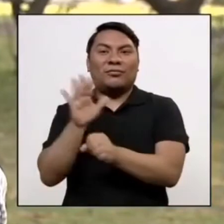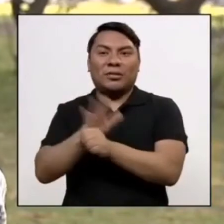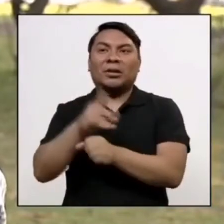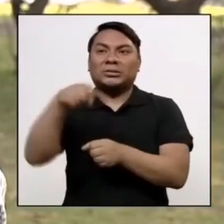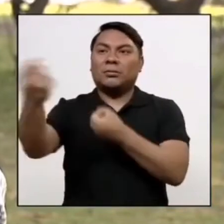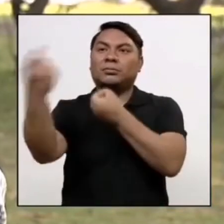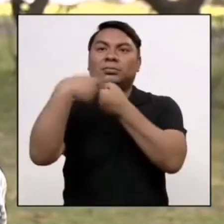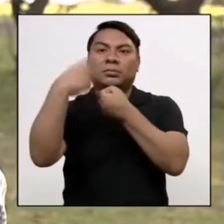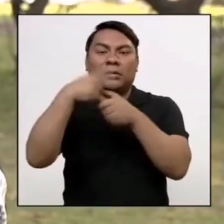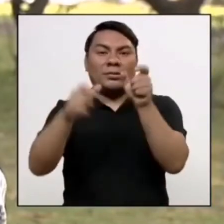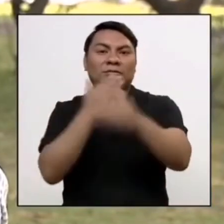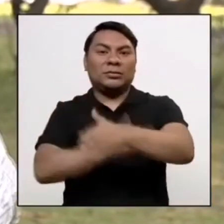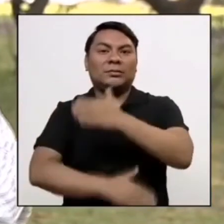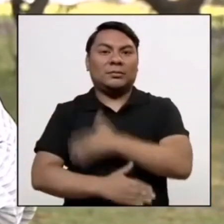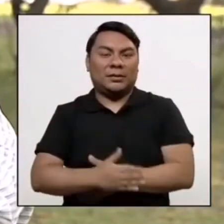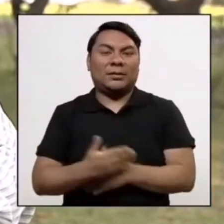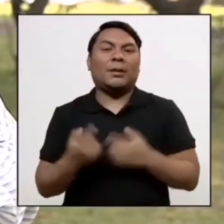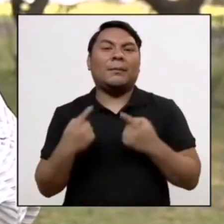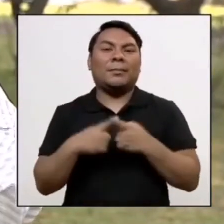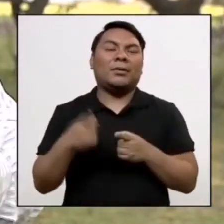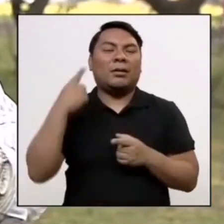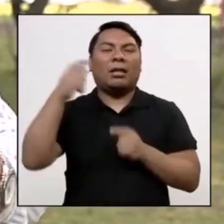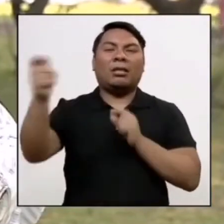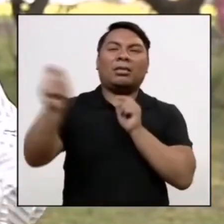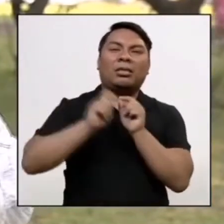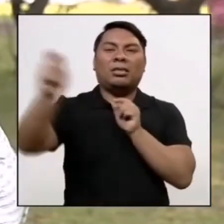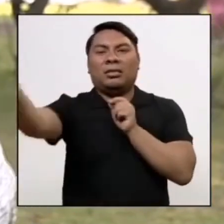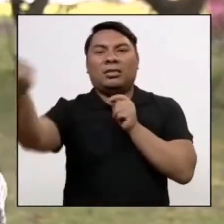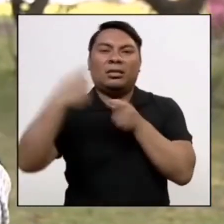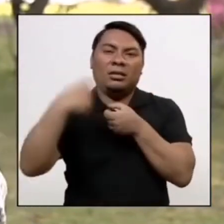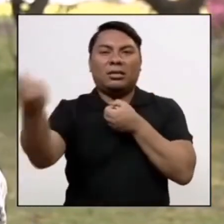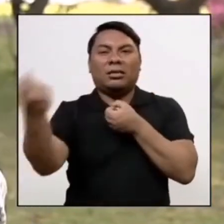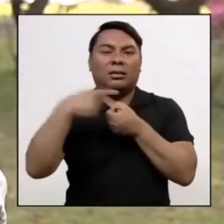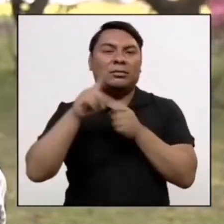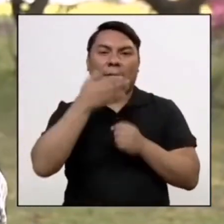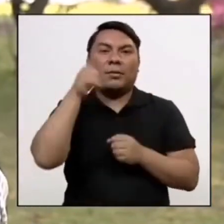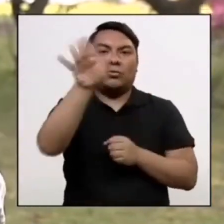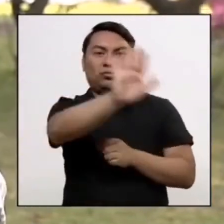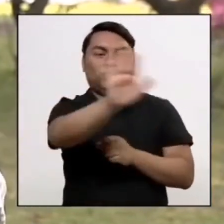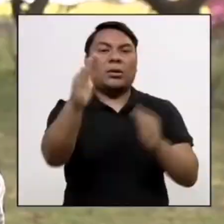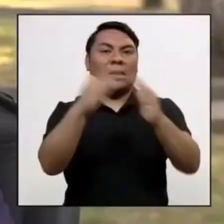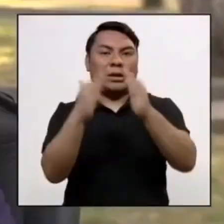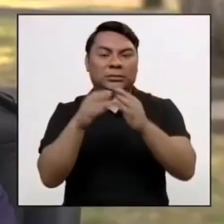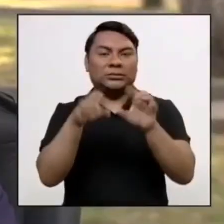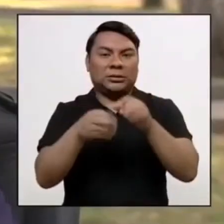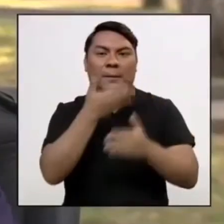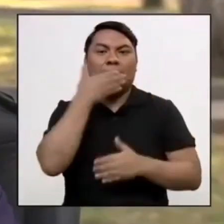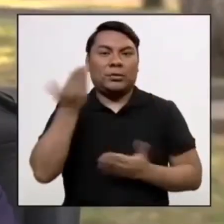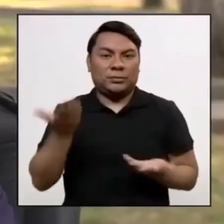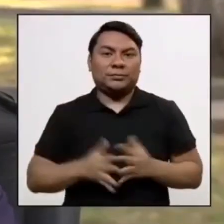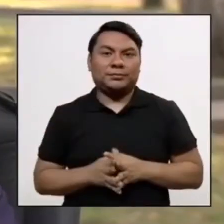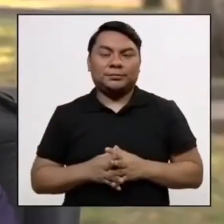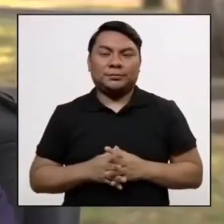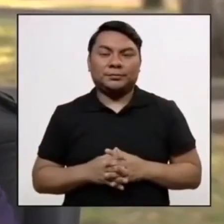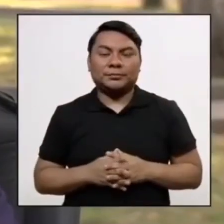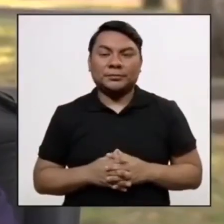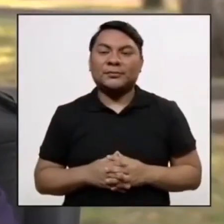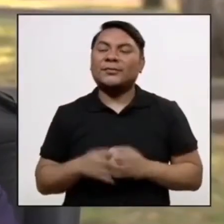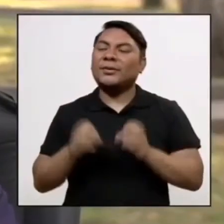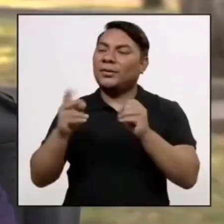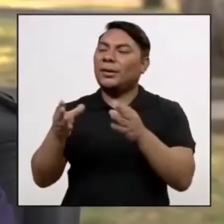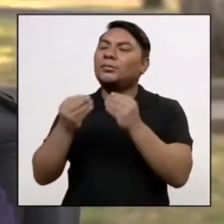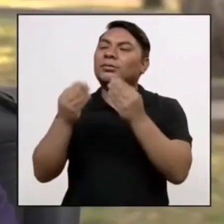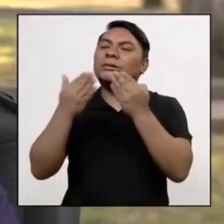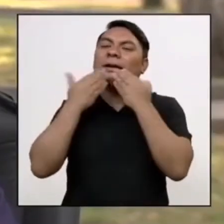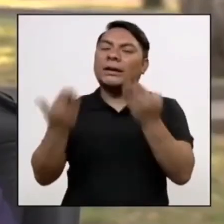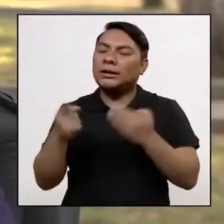sentido, digamos, tener mejores resultados para todos. Roberto, de verdad, un gusto de haberte tenido